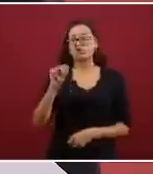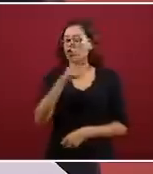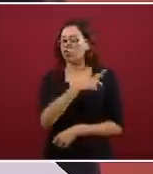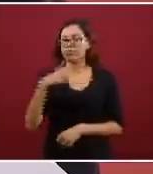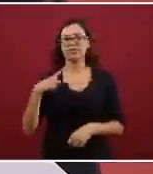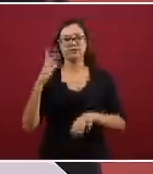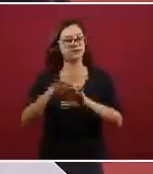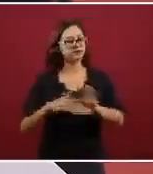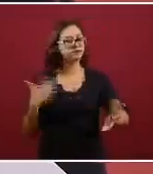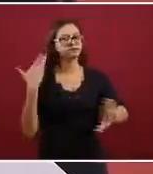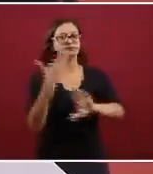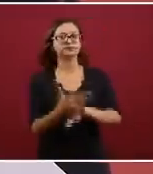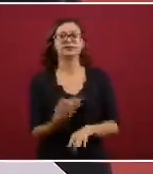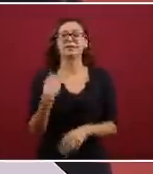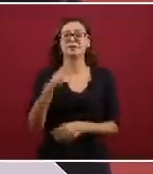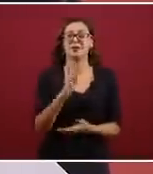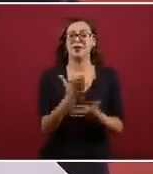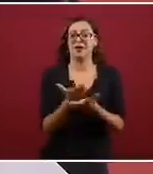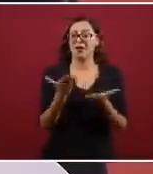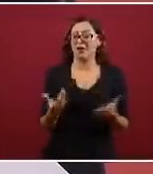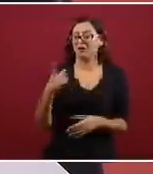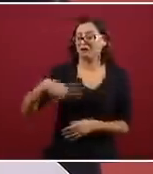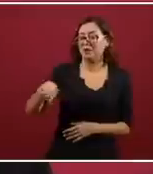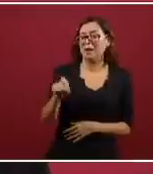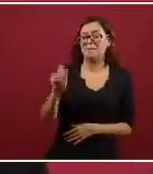esos mismos que ahora están pidiendo